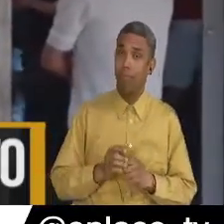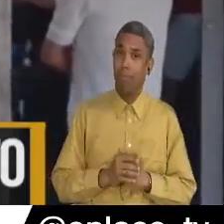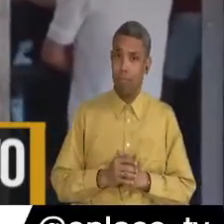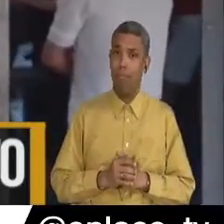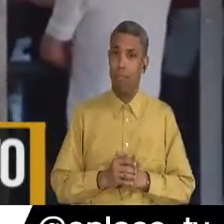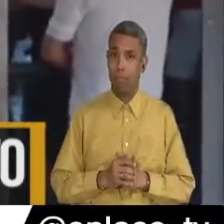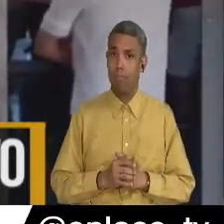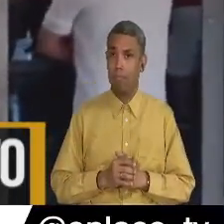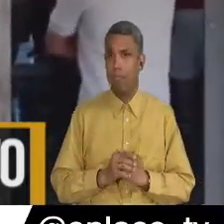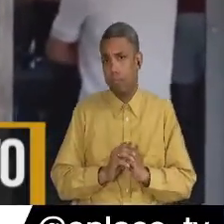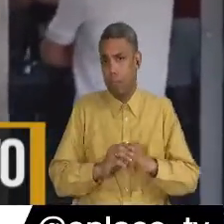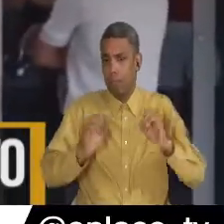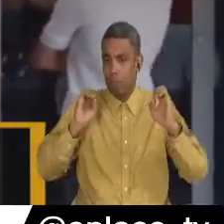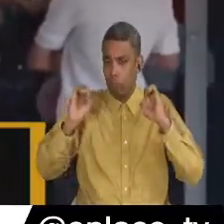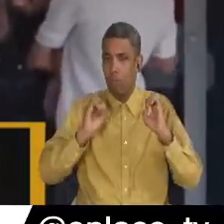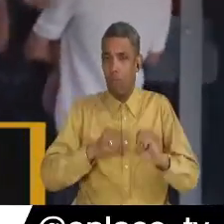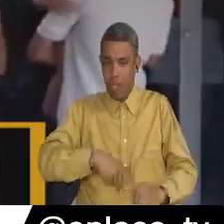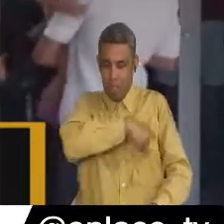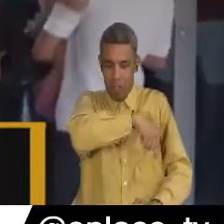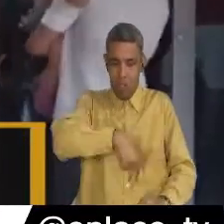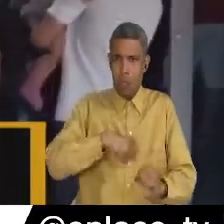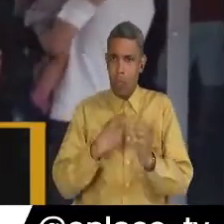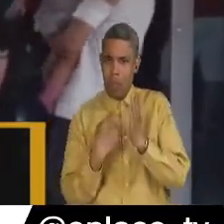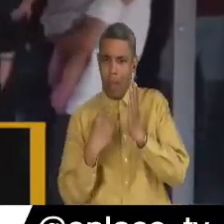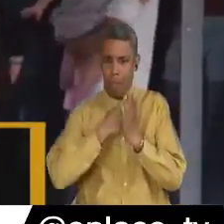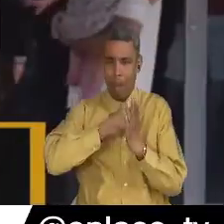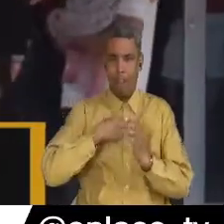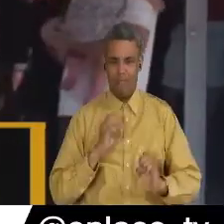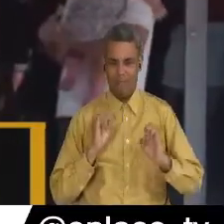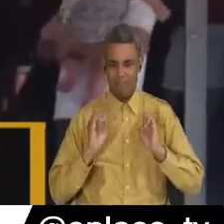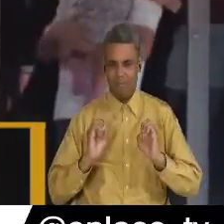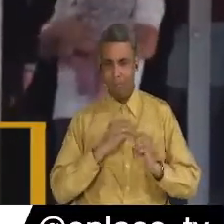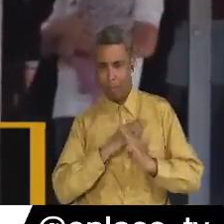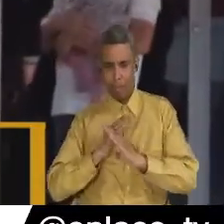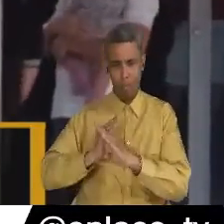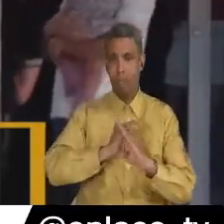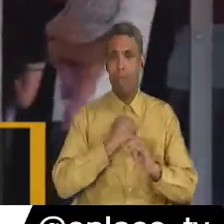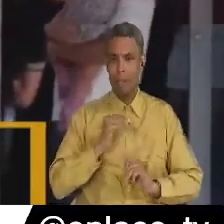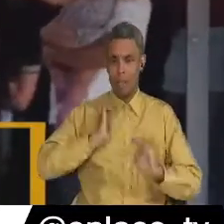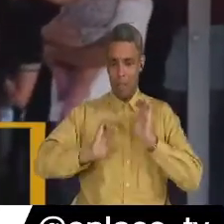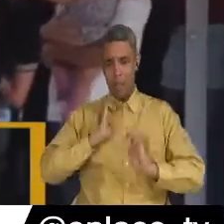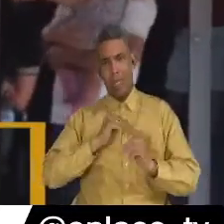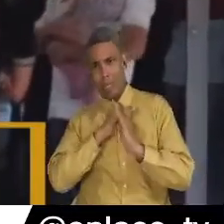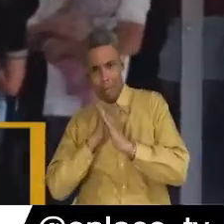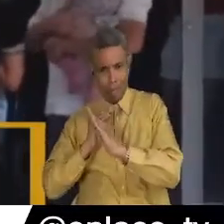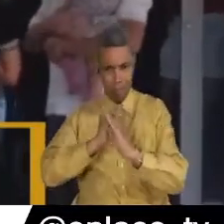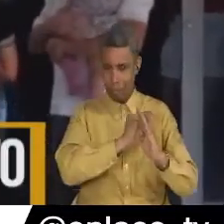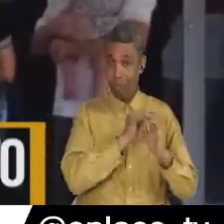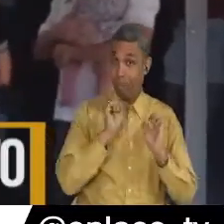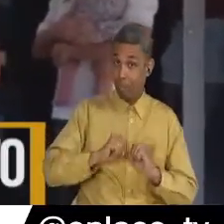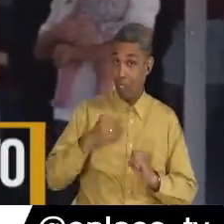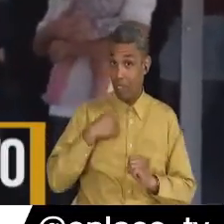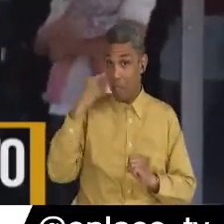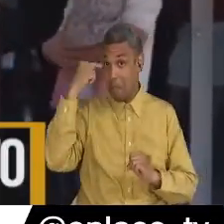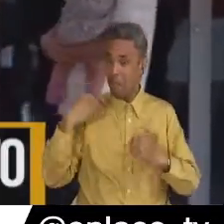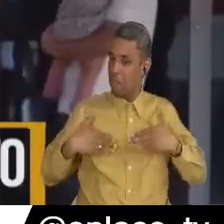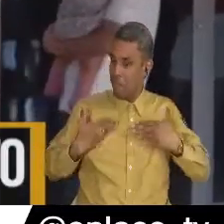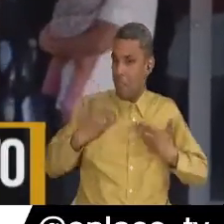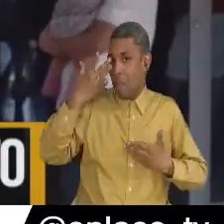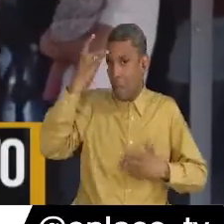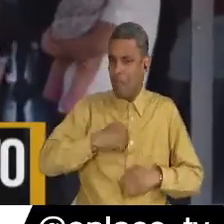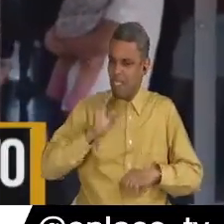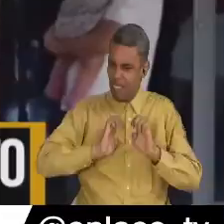arco en cero que a nosotros obvio que en la parte de atrás nos llena de confianza y creo que a todo el equipo porque sabemos que se está trabajando bien en defensa y esperamos pues seguir de la